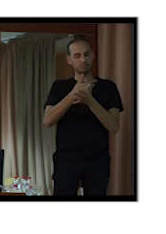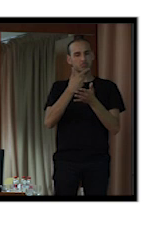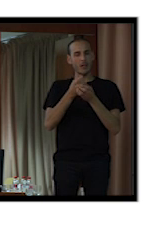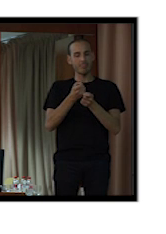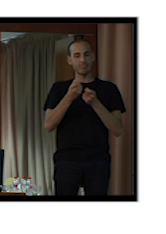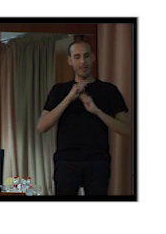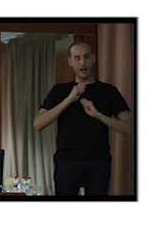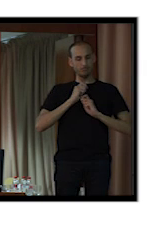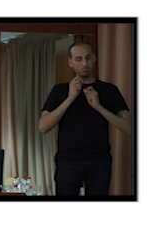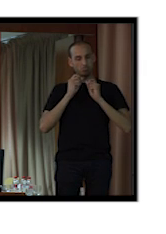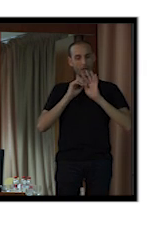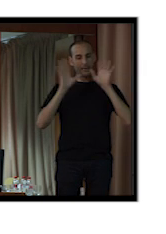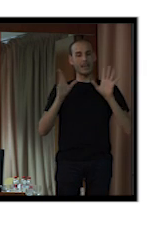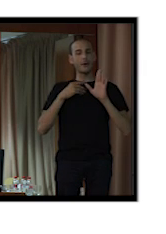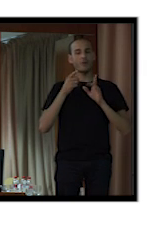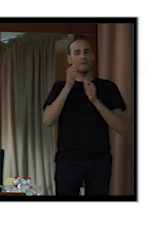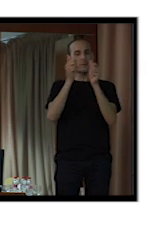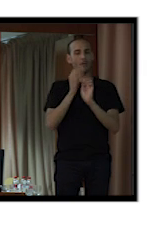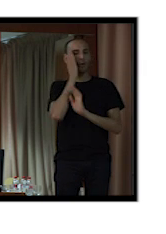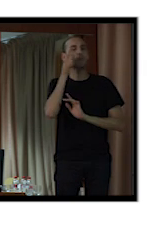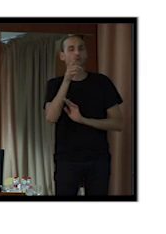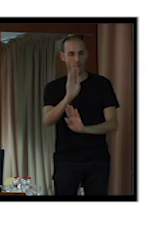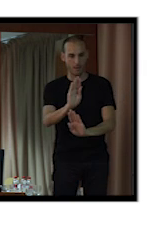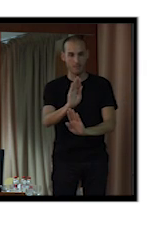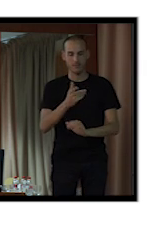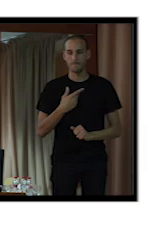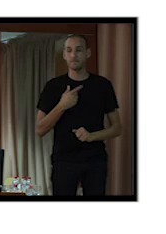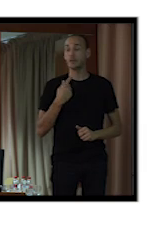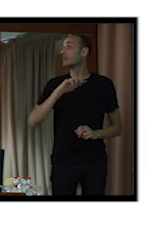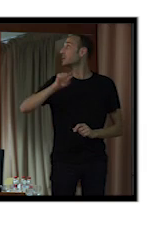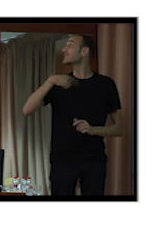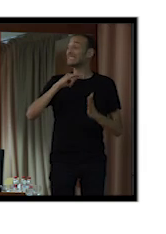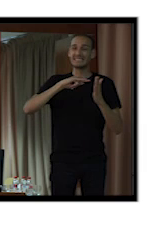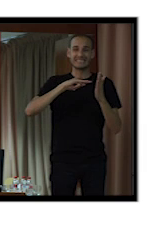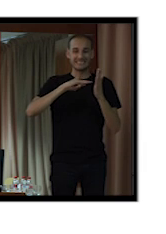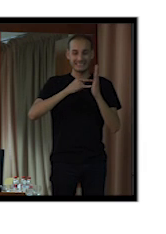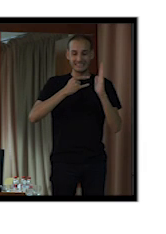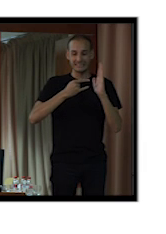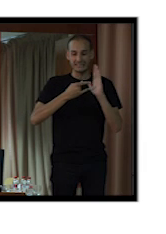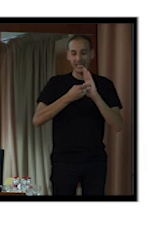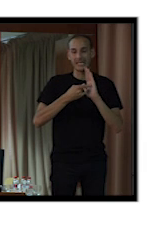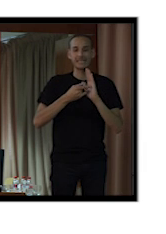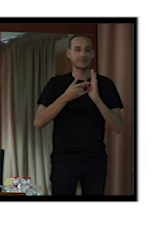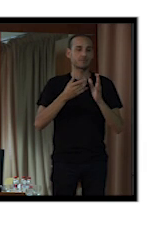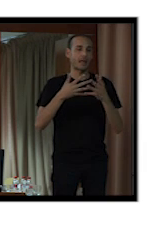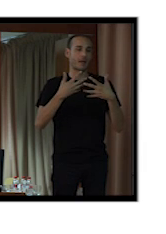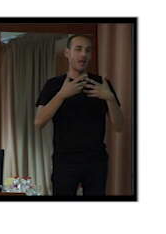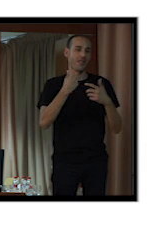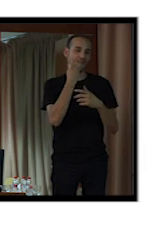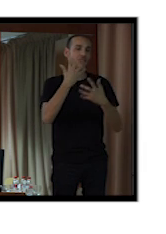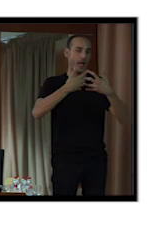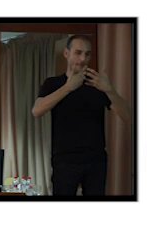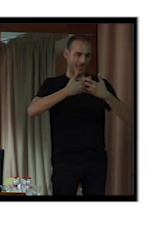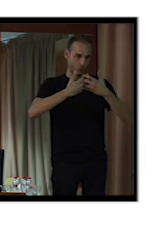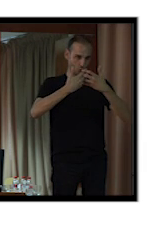Cuando ya pasamos un paso más, ya vienen lo que son las técnicas instrumentales. La actigrafía es una técnica muy